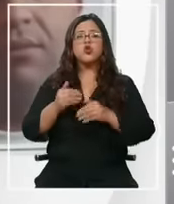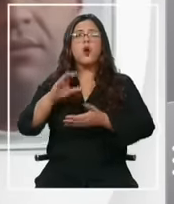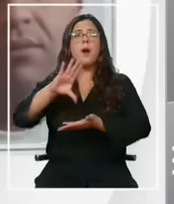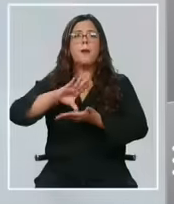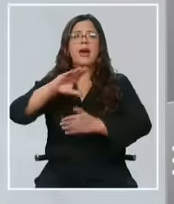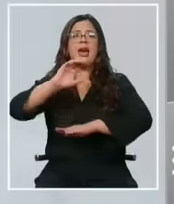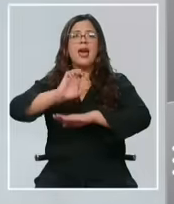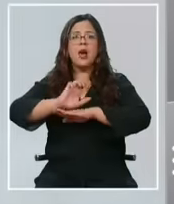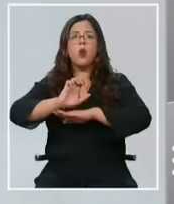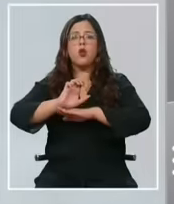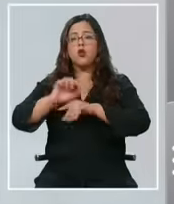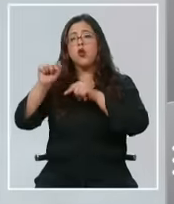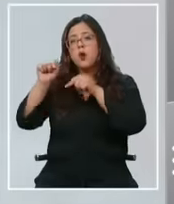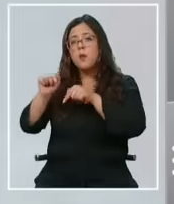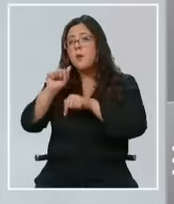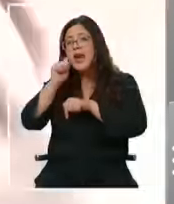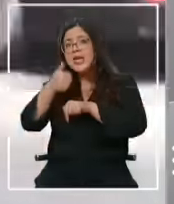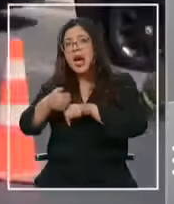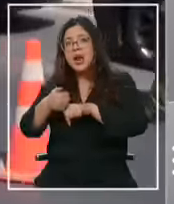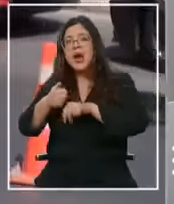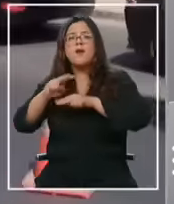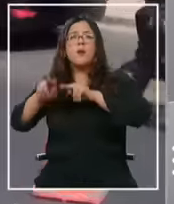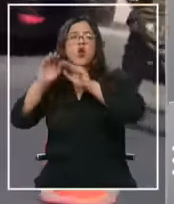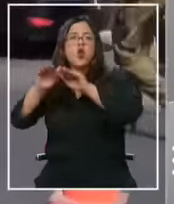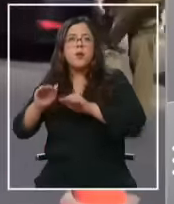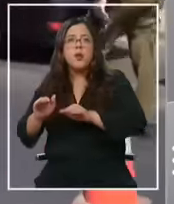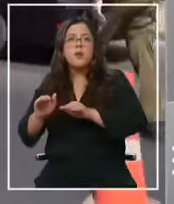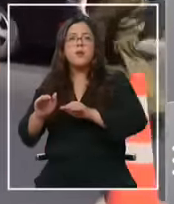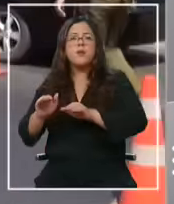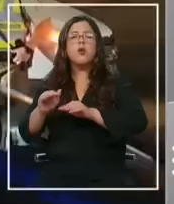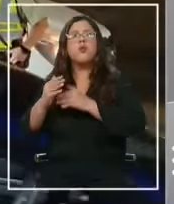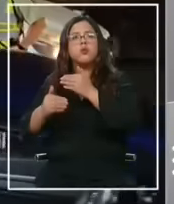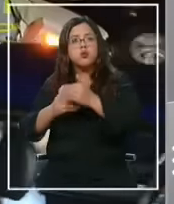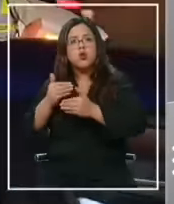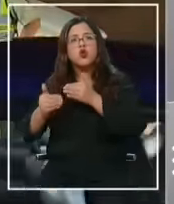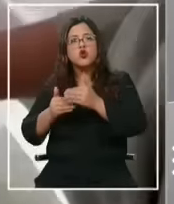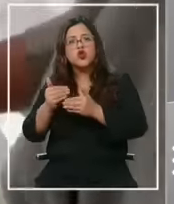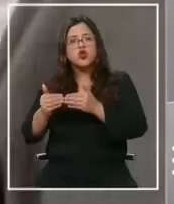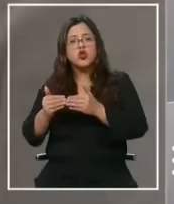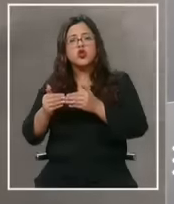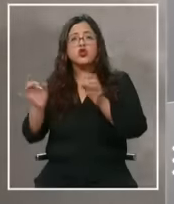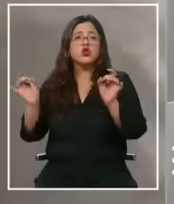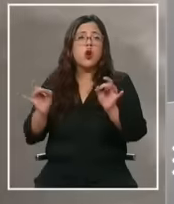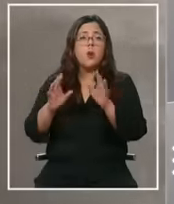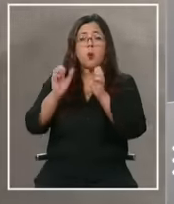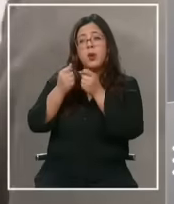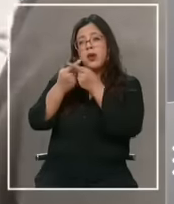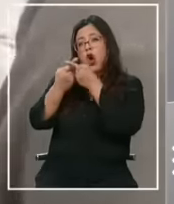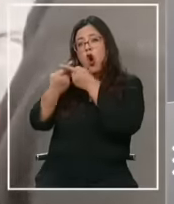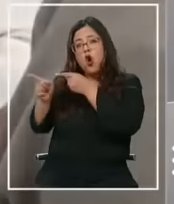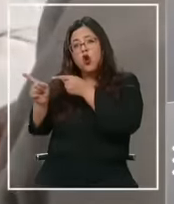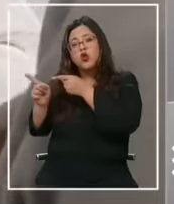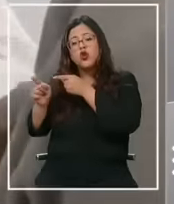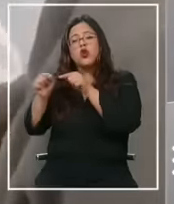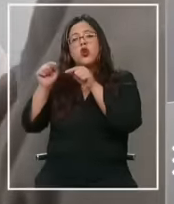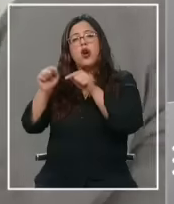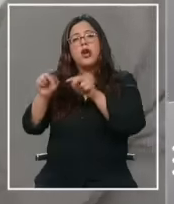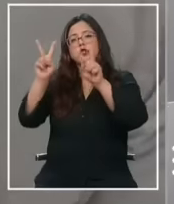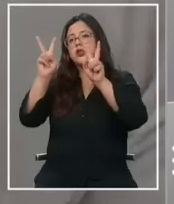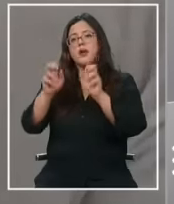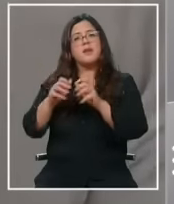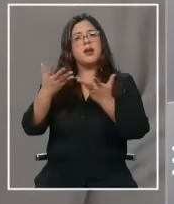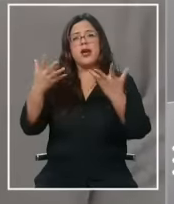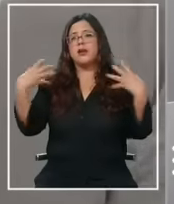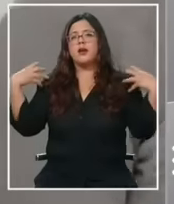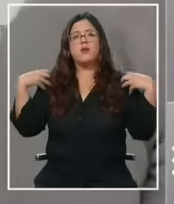Ecuador. Vamos a hacer lo mismo mañana y continuaremos sobre ese proceso. Si es aplicable otro proceso, tiene que ver más bien con las